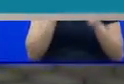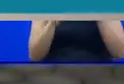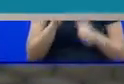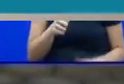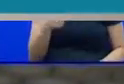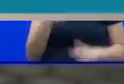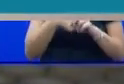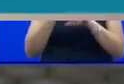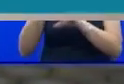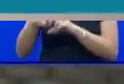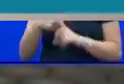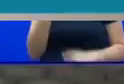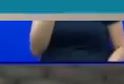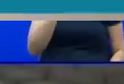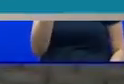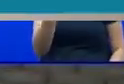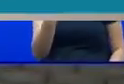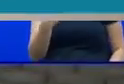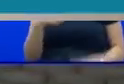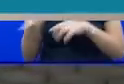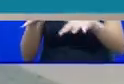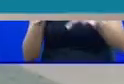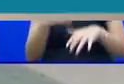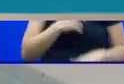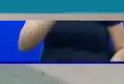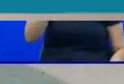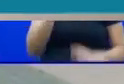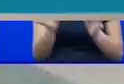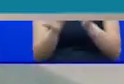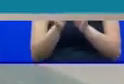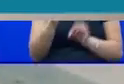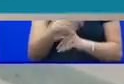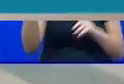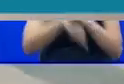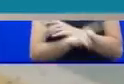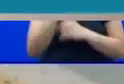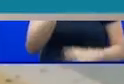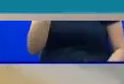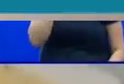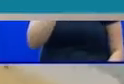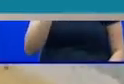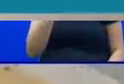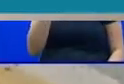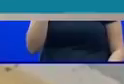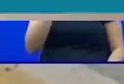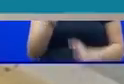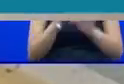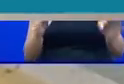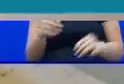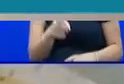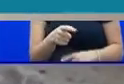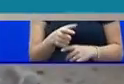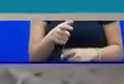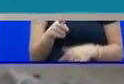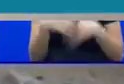de, cientos de heridos por un lado, destrozos, pero se habla de 14 las personas fallecidas. Este fenómeno natural, que vemos las